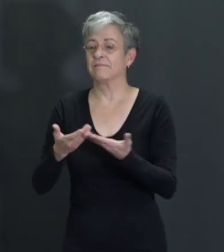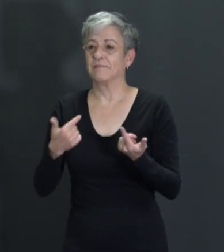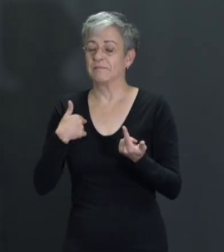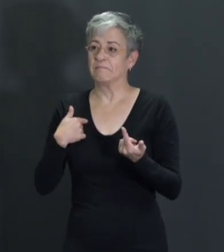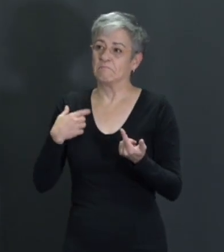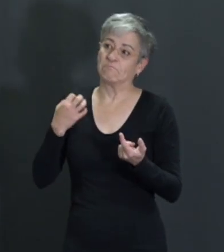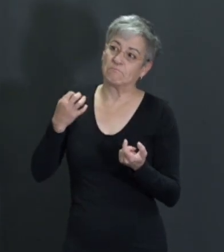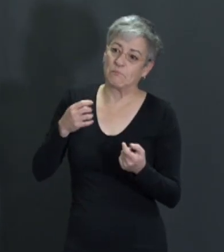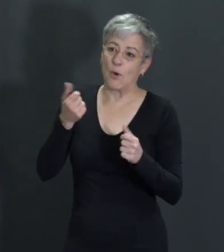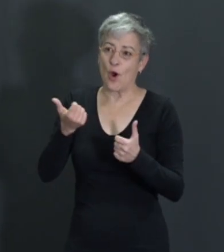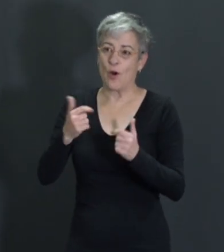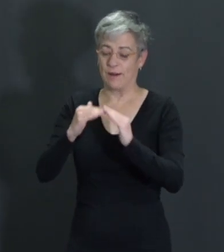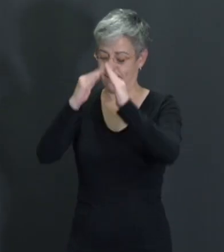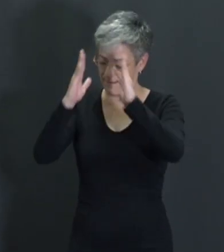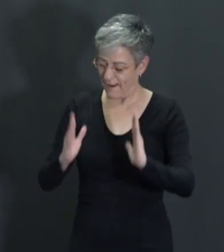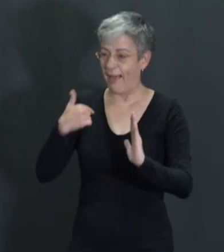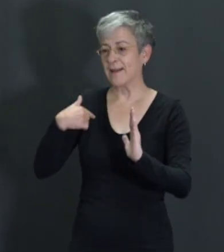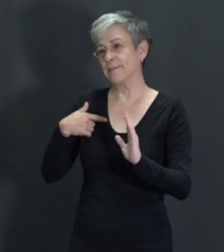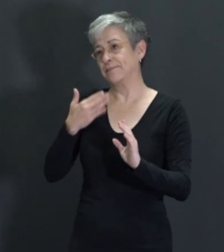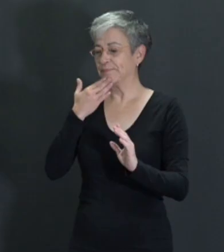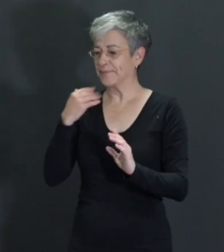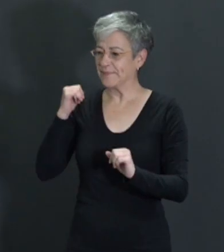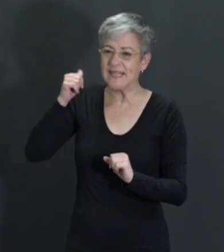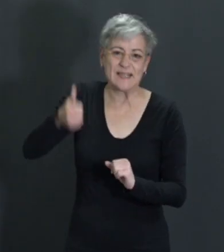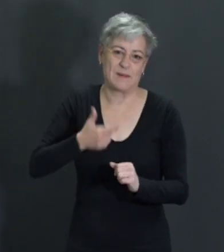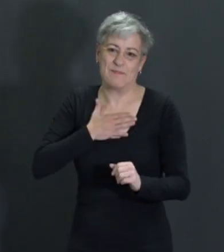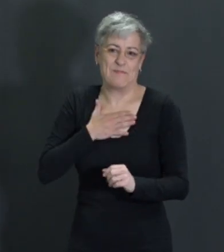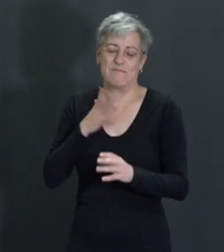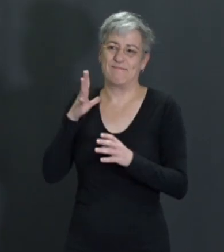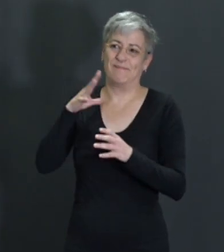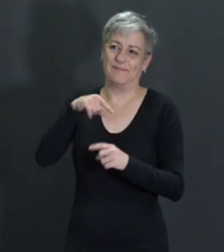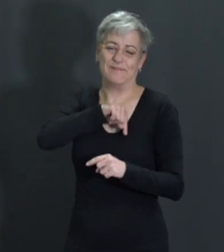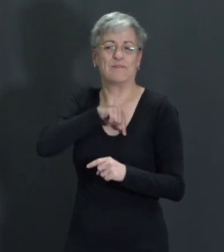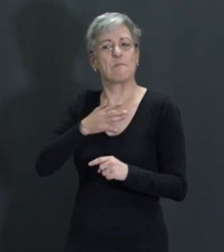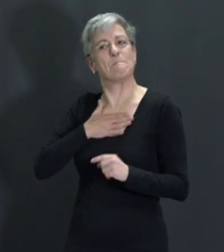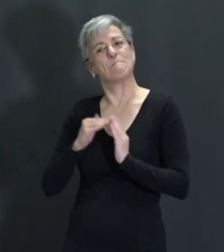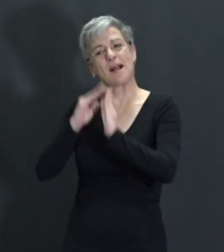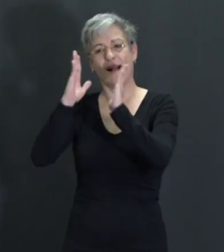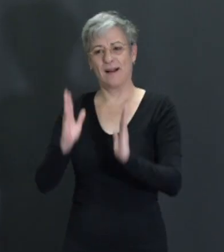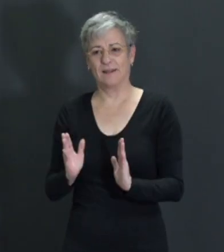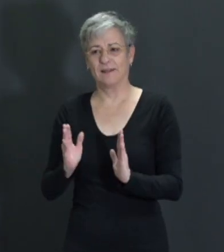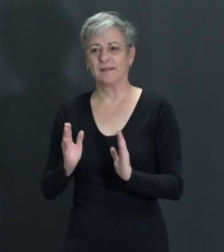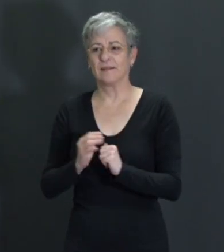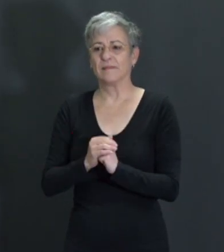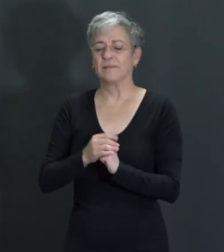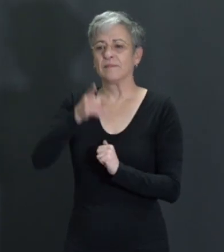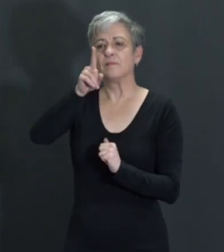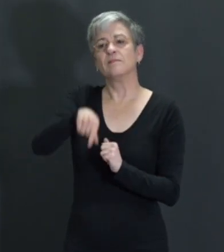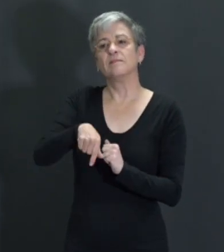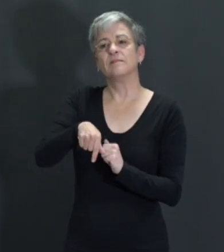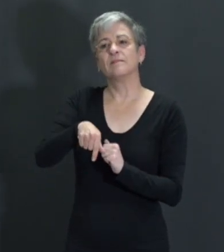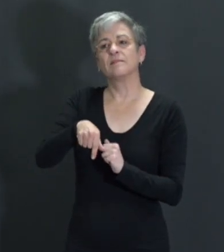desde siempre, ha sido mi casa y vuestra casa y en general la de todas las personas